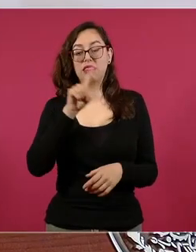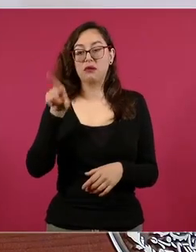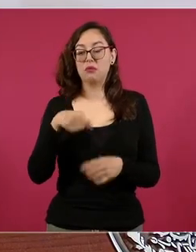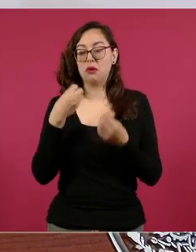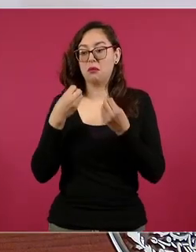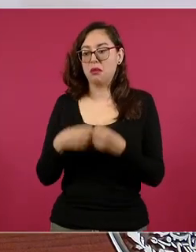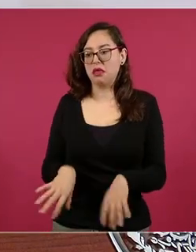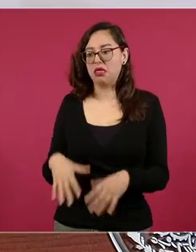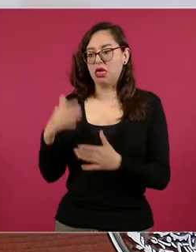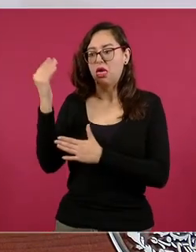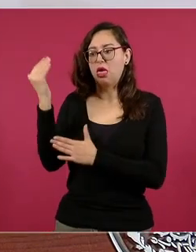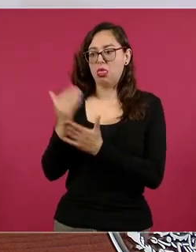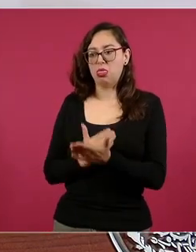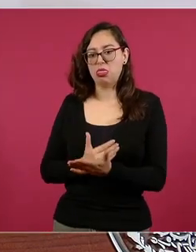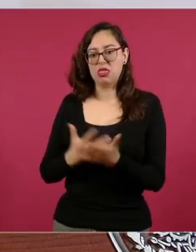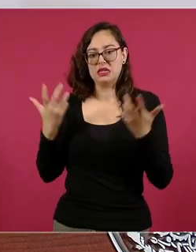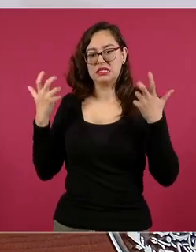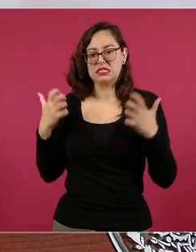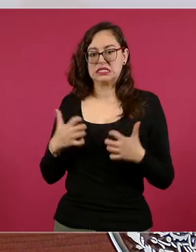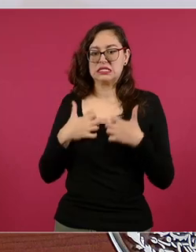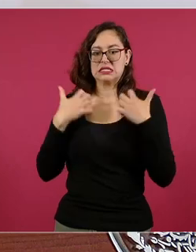perdieron.